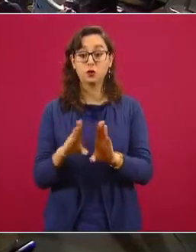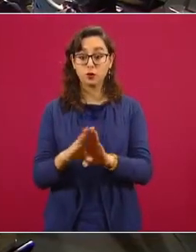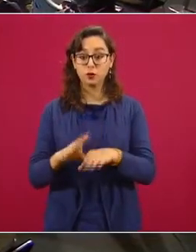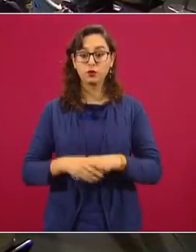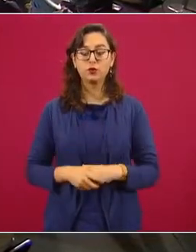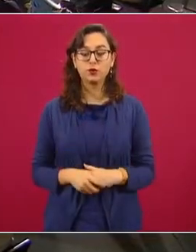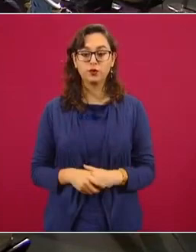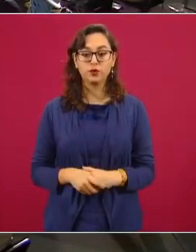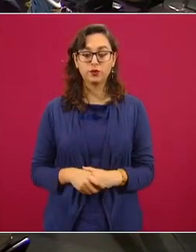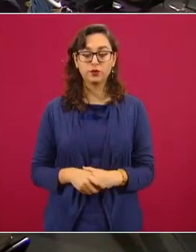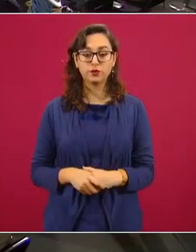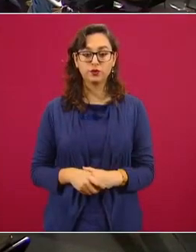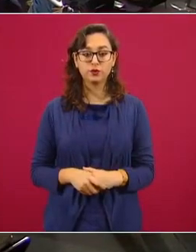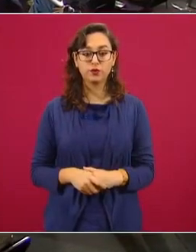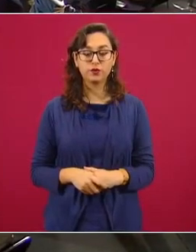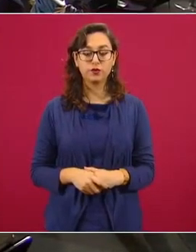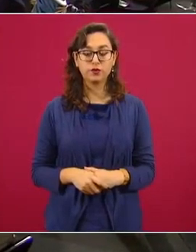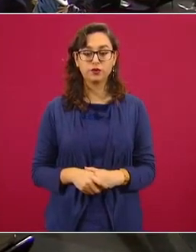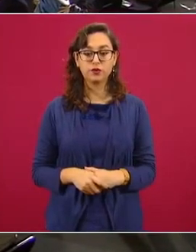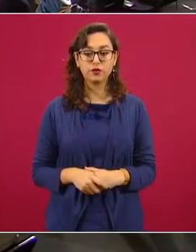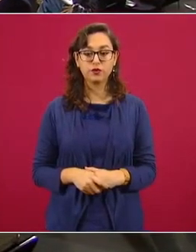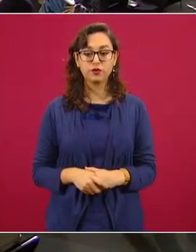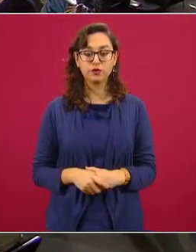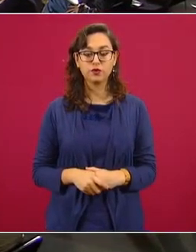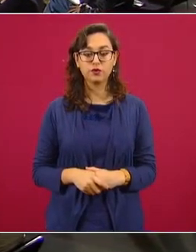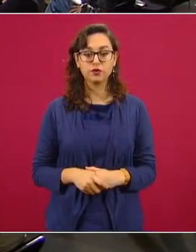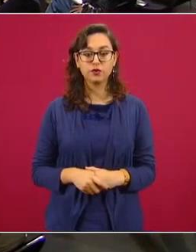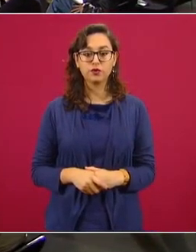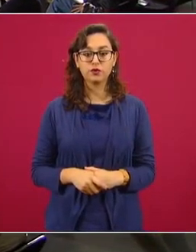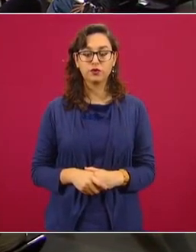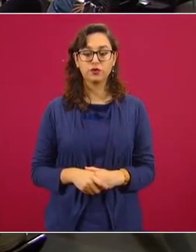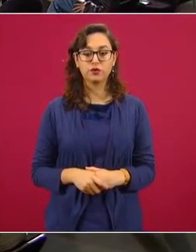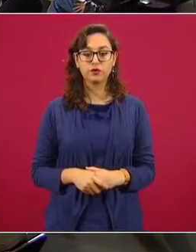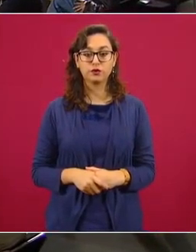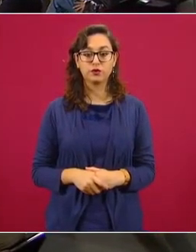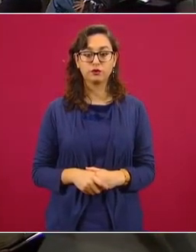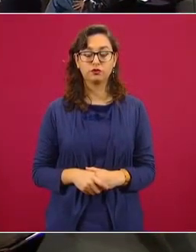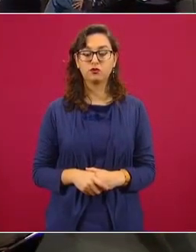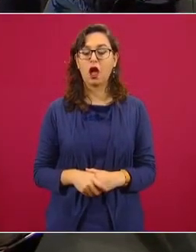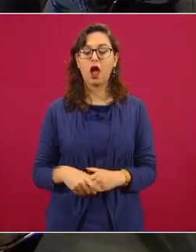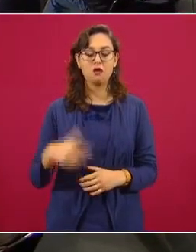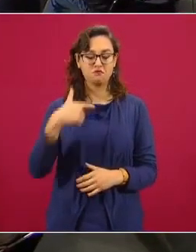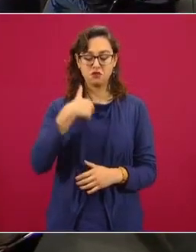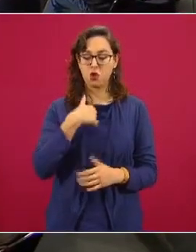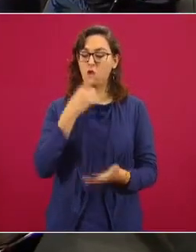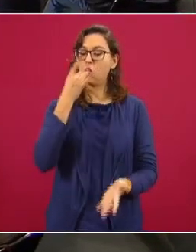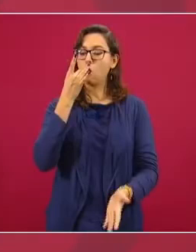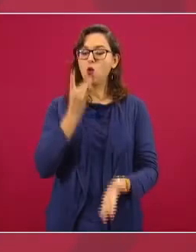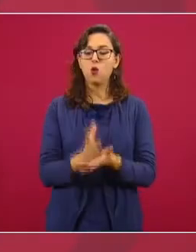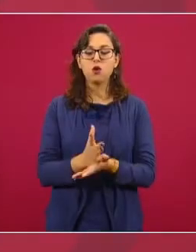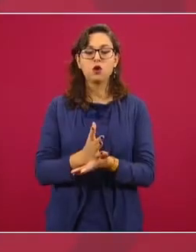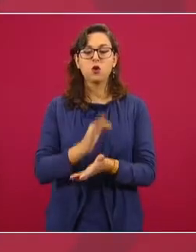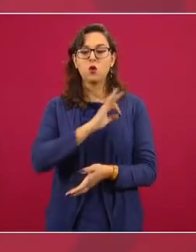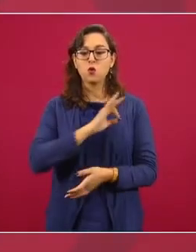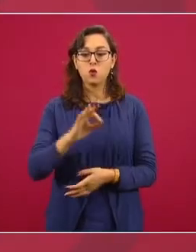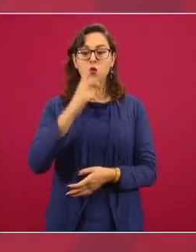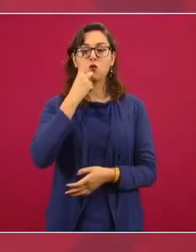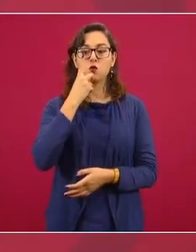yo en este caso lo que celebro es que no